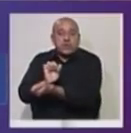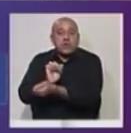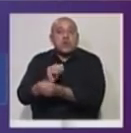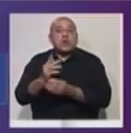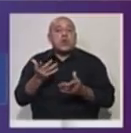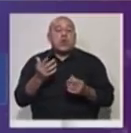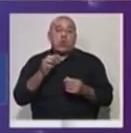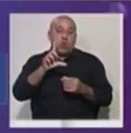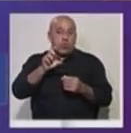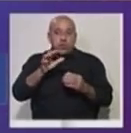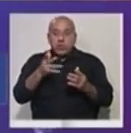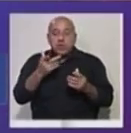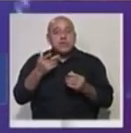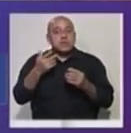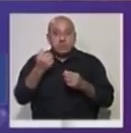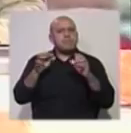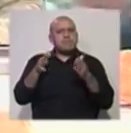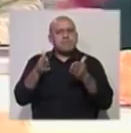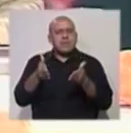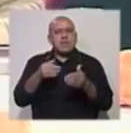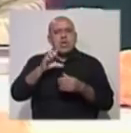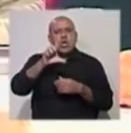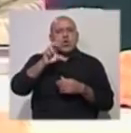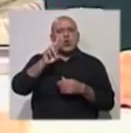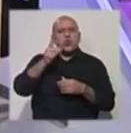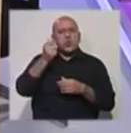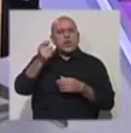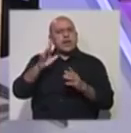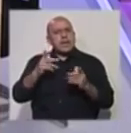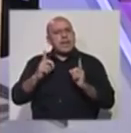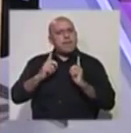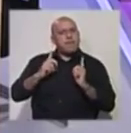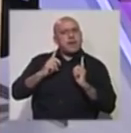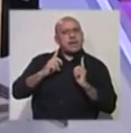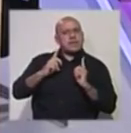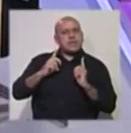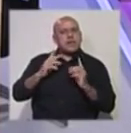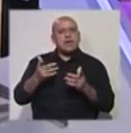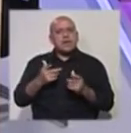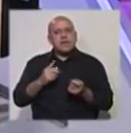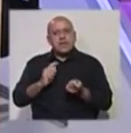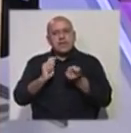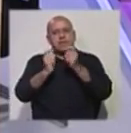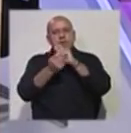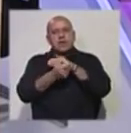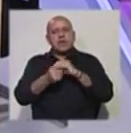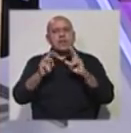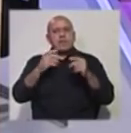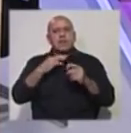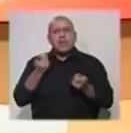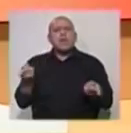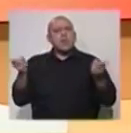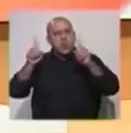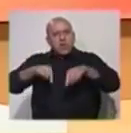un hito muy singular. ¿Lula era la esperanza de revertir esa vuelta hacia las fuerzas conservadoras en